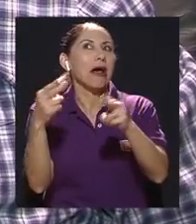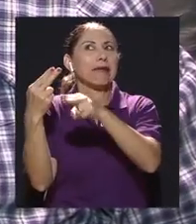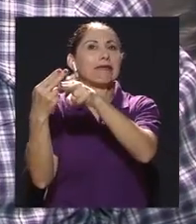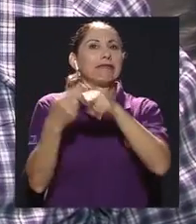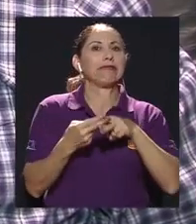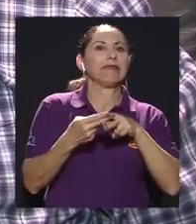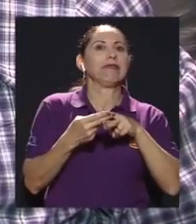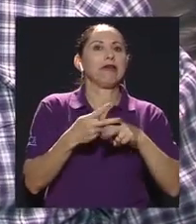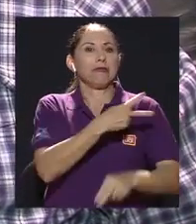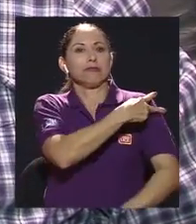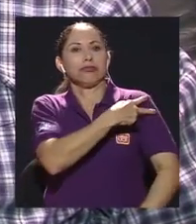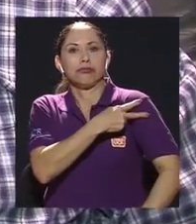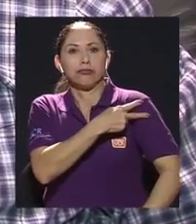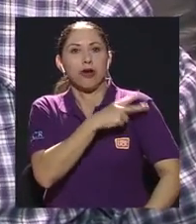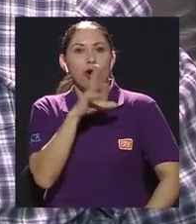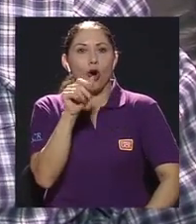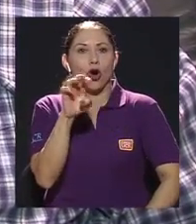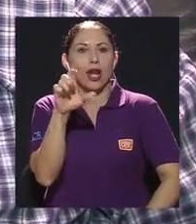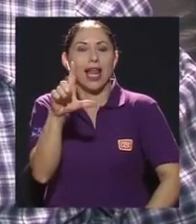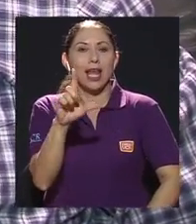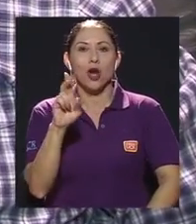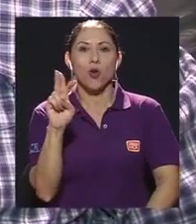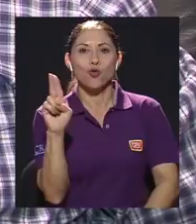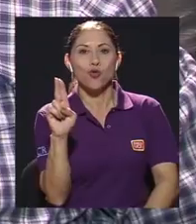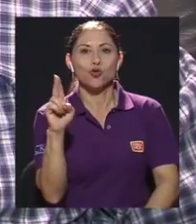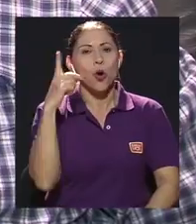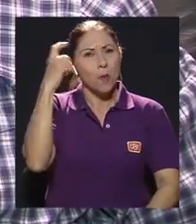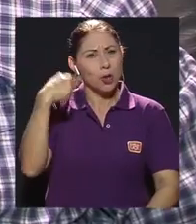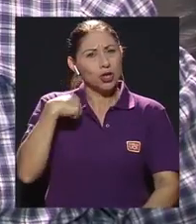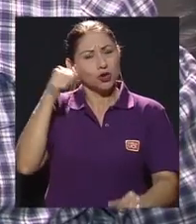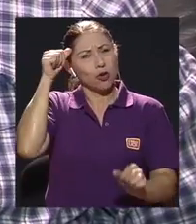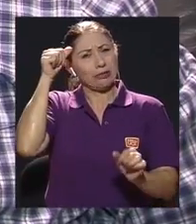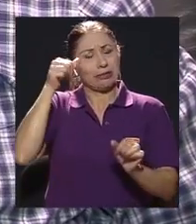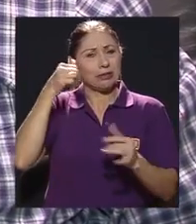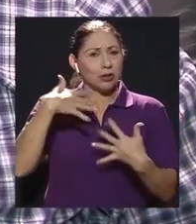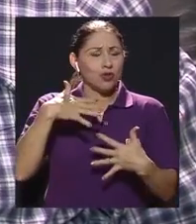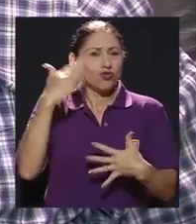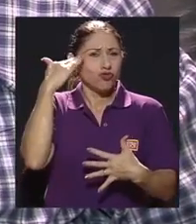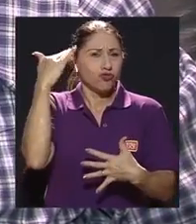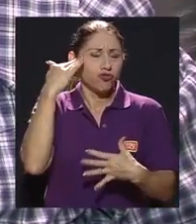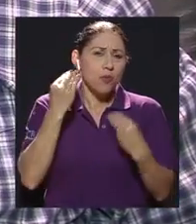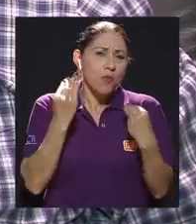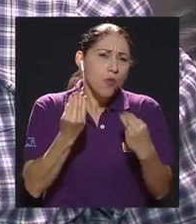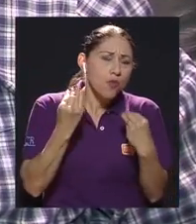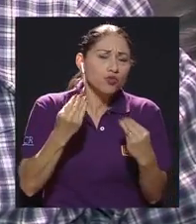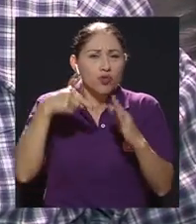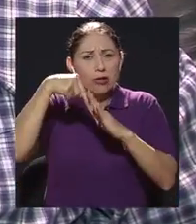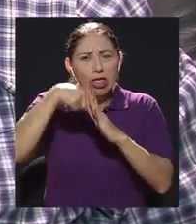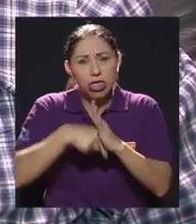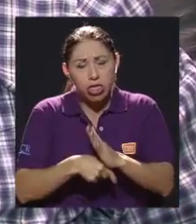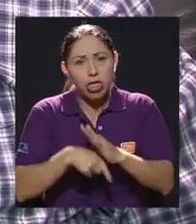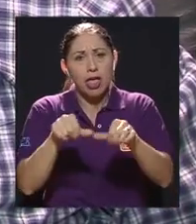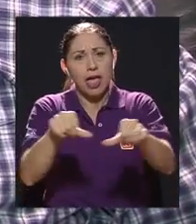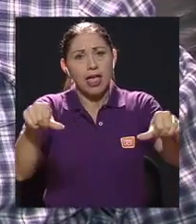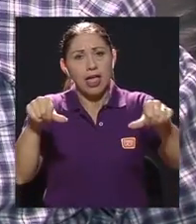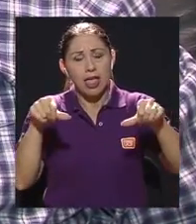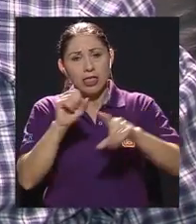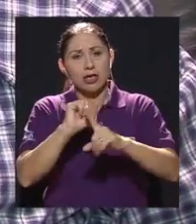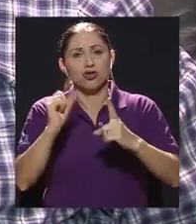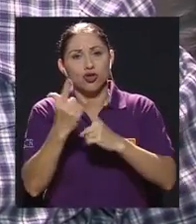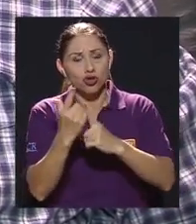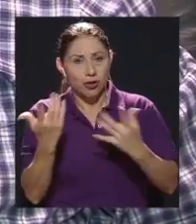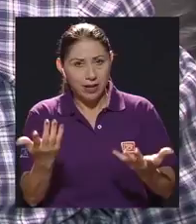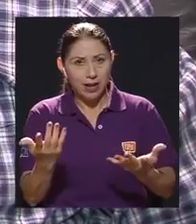tenía un grado de conocimiento muy avanzado en esa subdisciplina de la sociología.